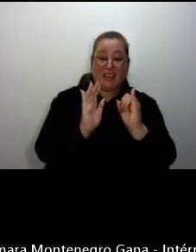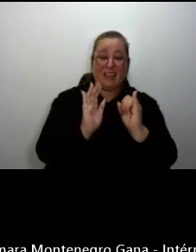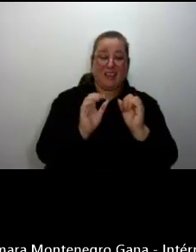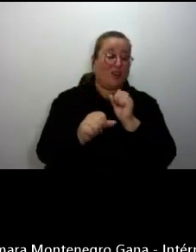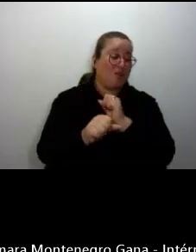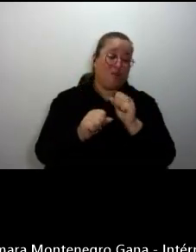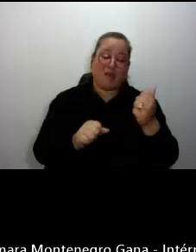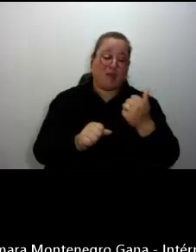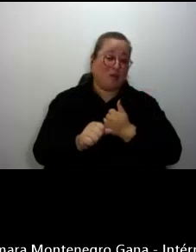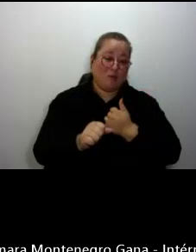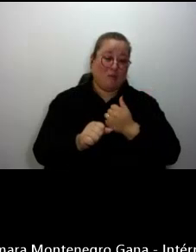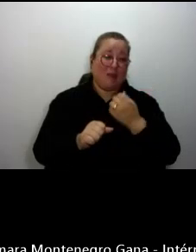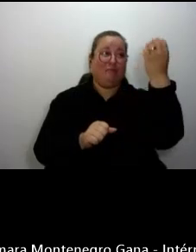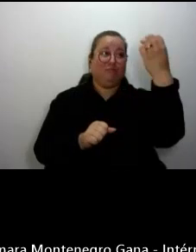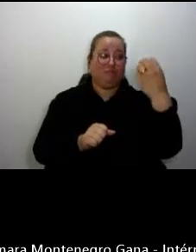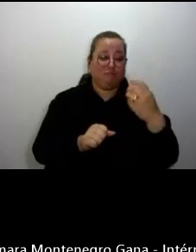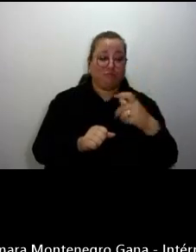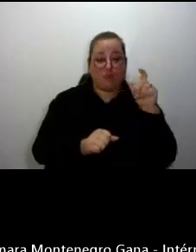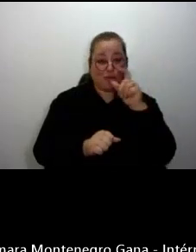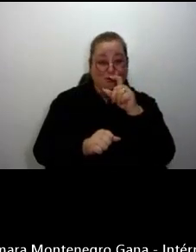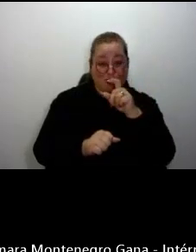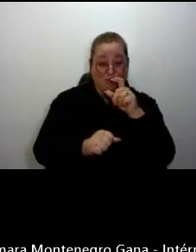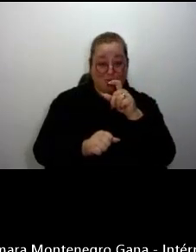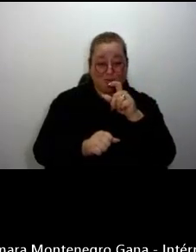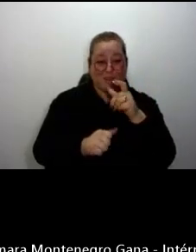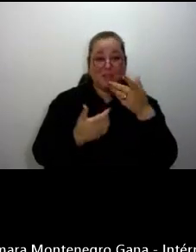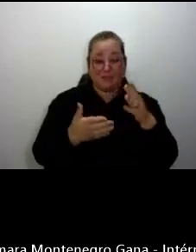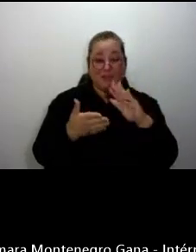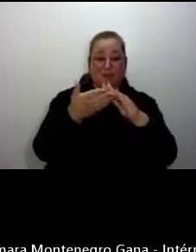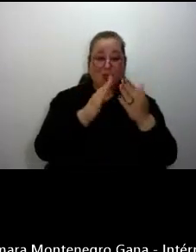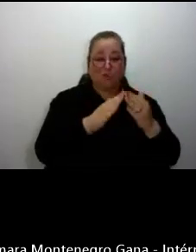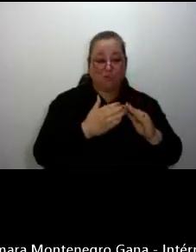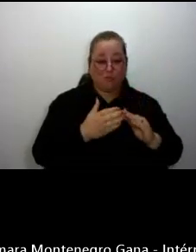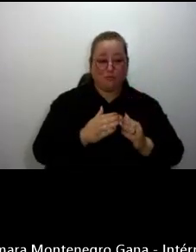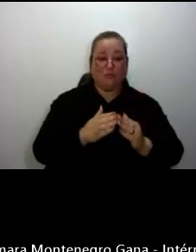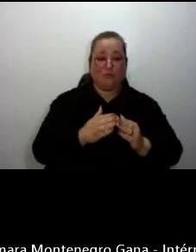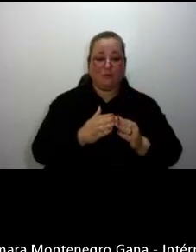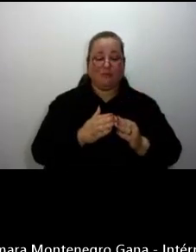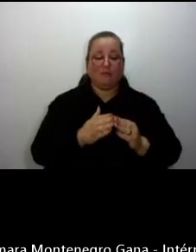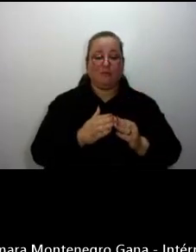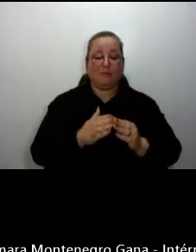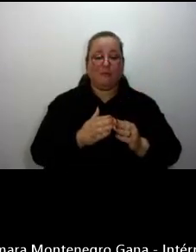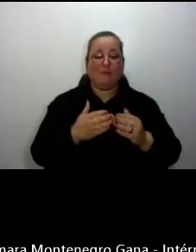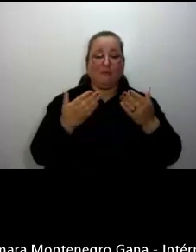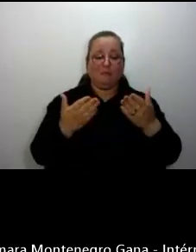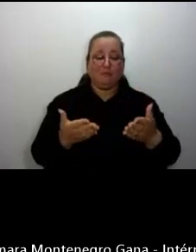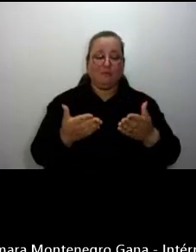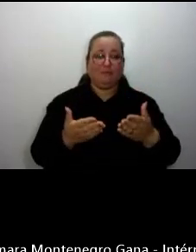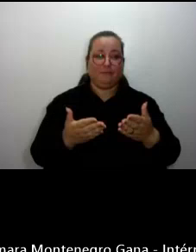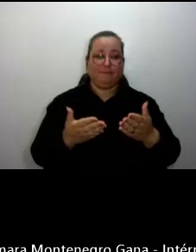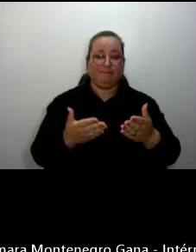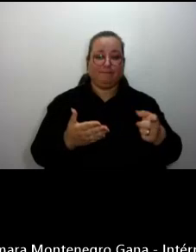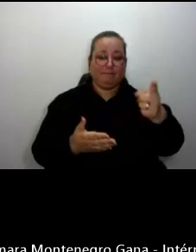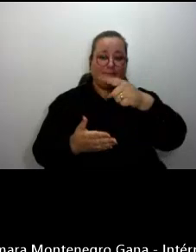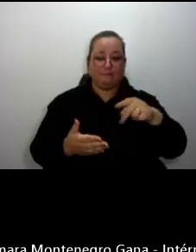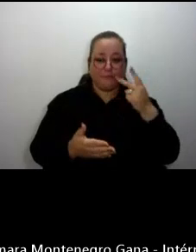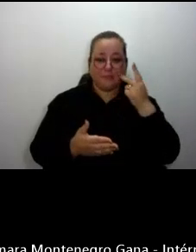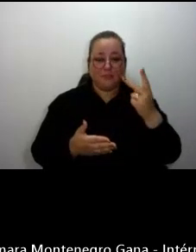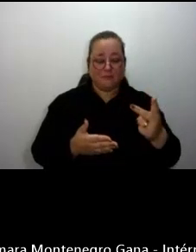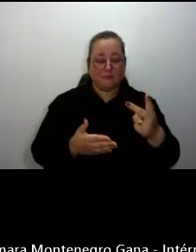época, y eso a nuestra comunidad en determinado momento hizo que toda esta nueva